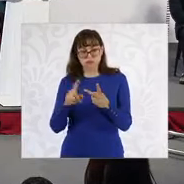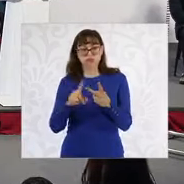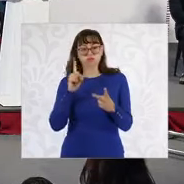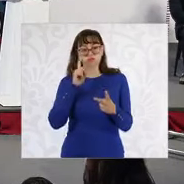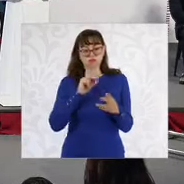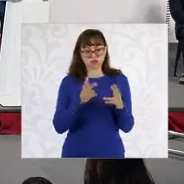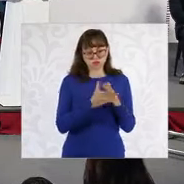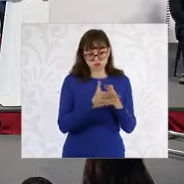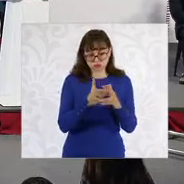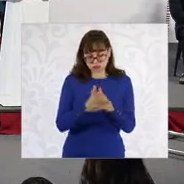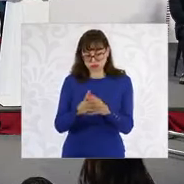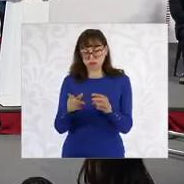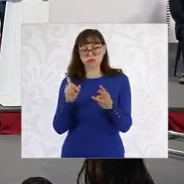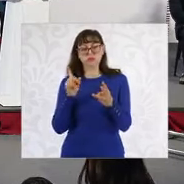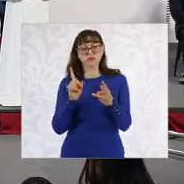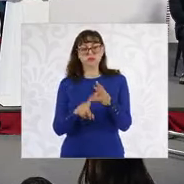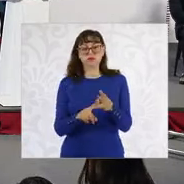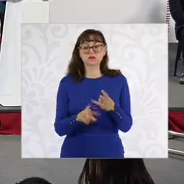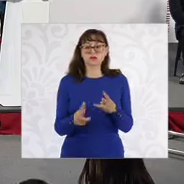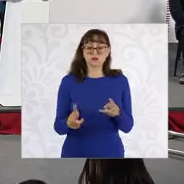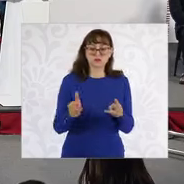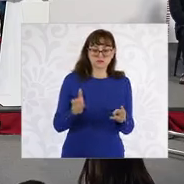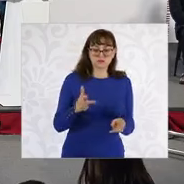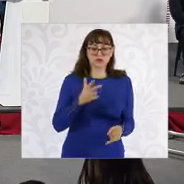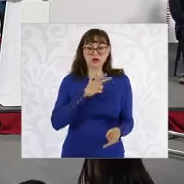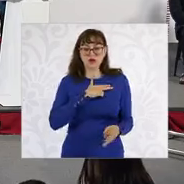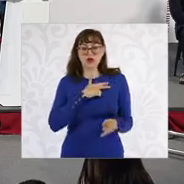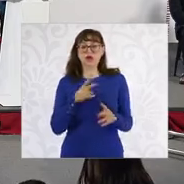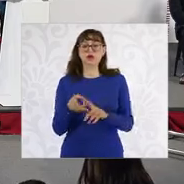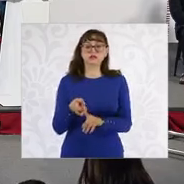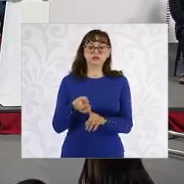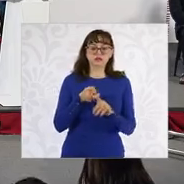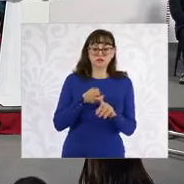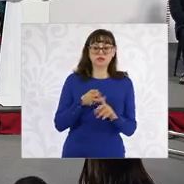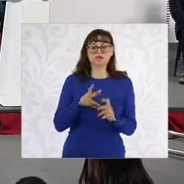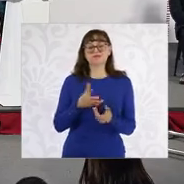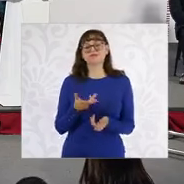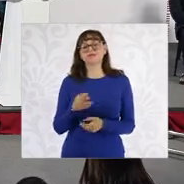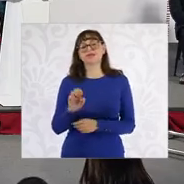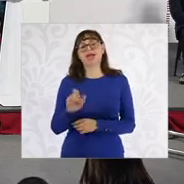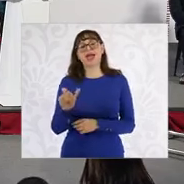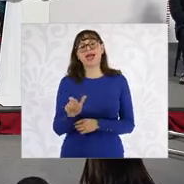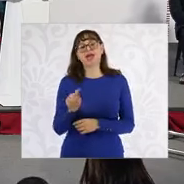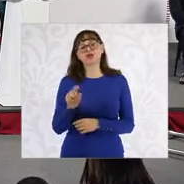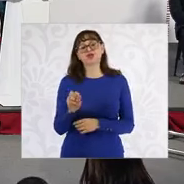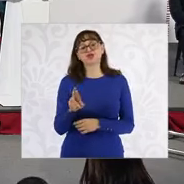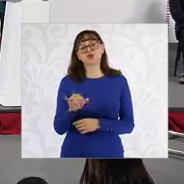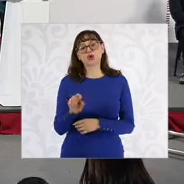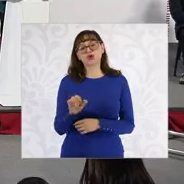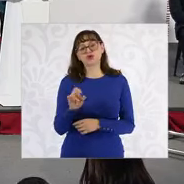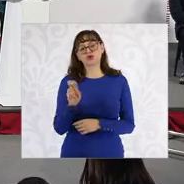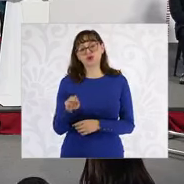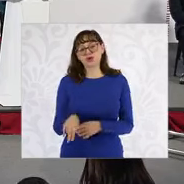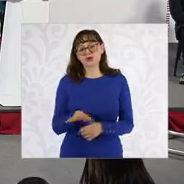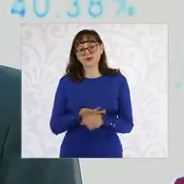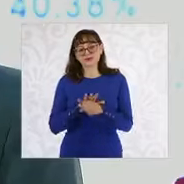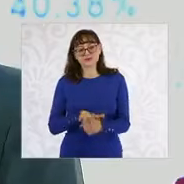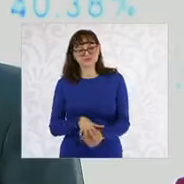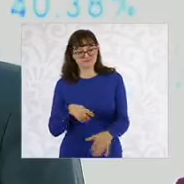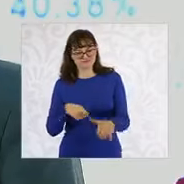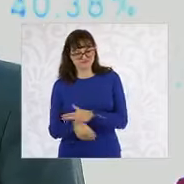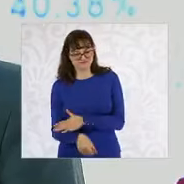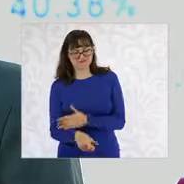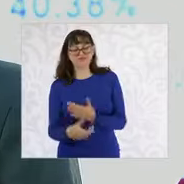feminicidio, lesiones dolosas por arma de fuego, secuestro, extorsión y los robos con violencia en sus diferentes modalidades, como